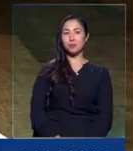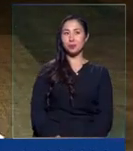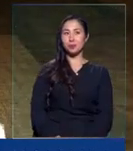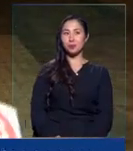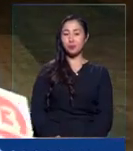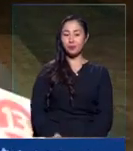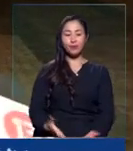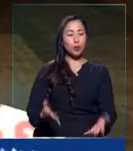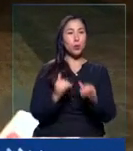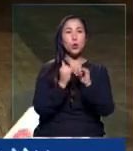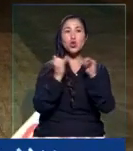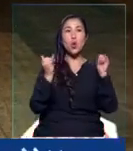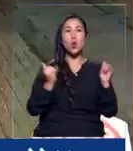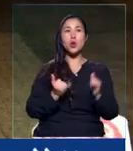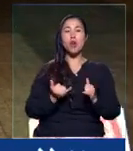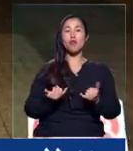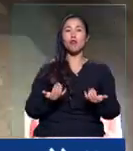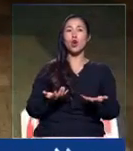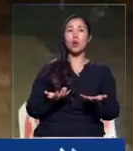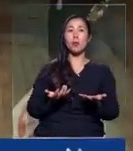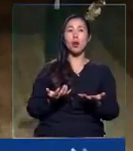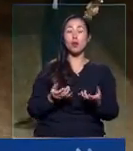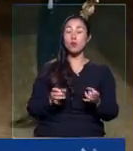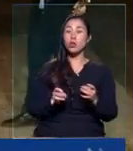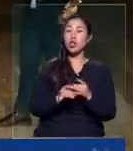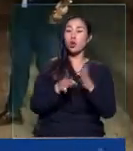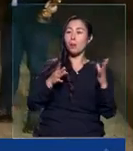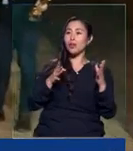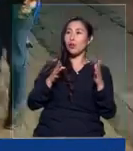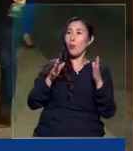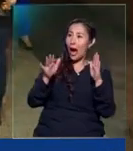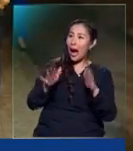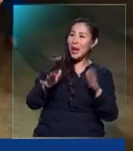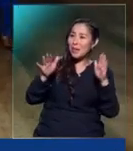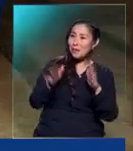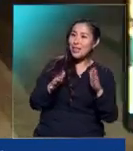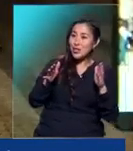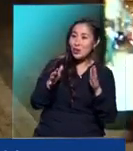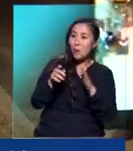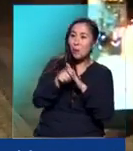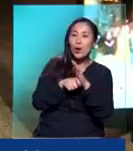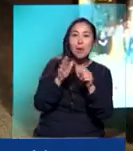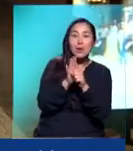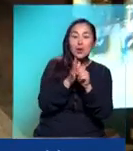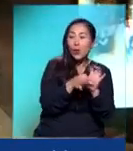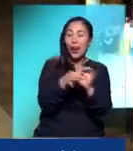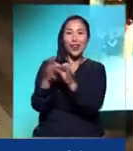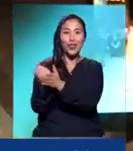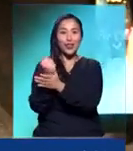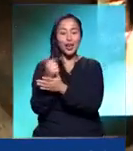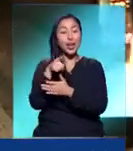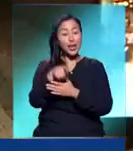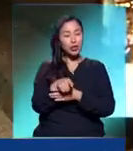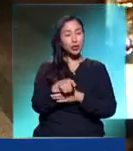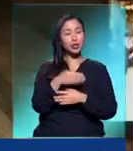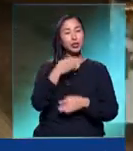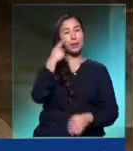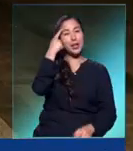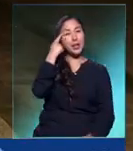de una manera muy, con mucha sorpresa y con mucha admiración por lo que la película es capaz de generar. En ese sentido también creo